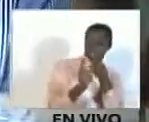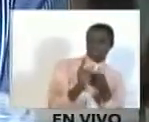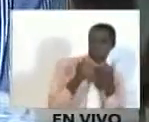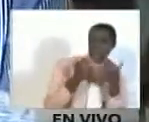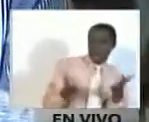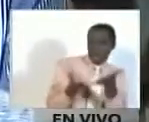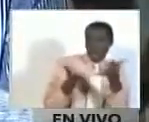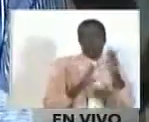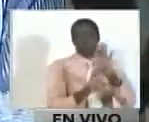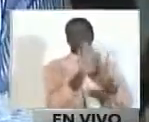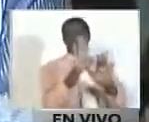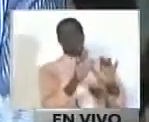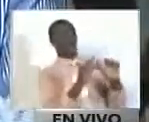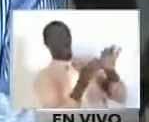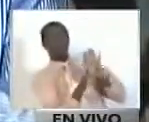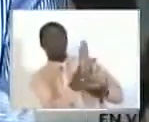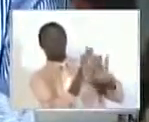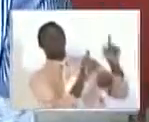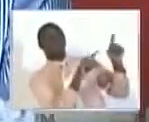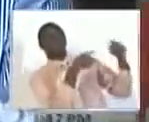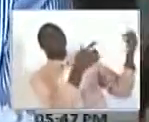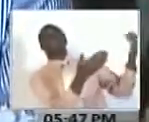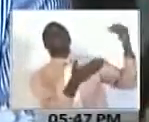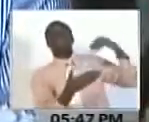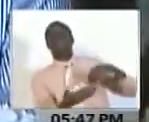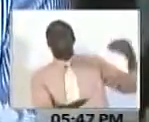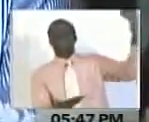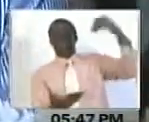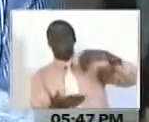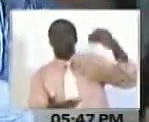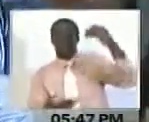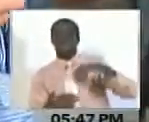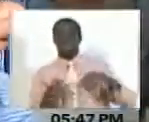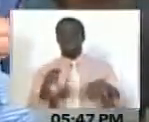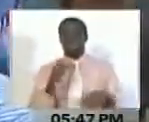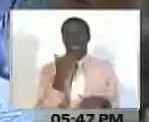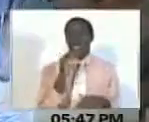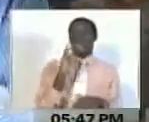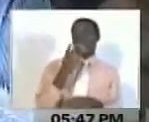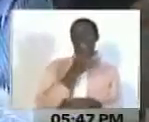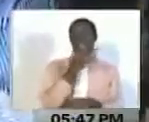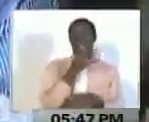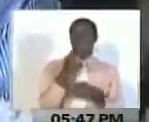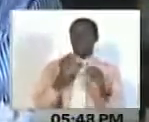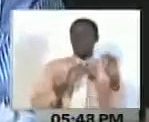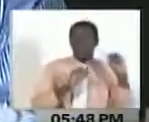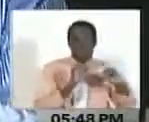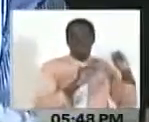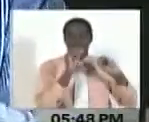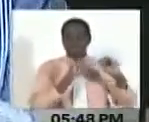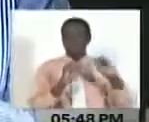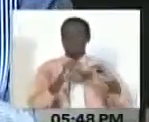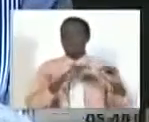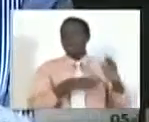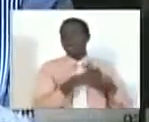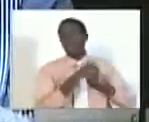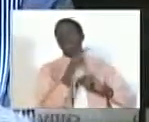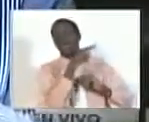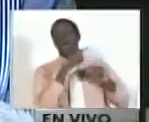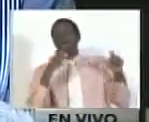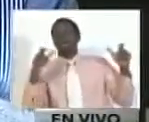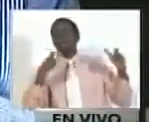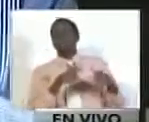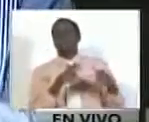Entonces, nosotros, lo que tú comentabas es cierto, porque a esa hora, a las 3 de la tarde, y de hecho todavía no ha terminado, estaban reunidos en la sala José Félix